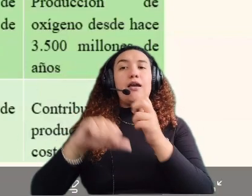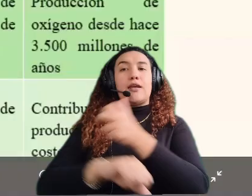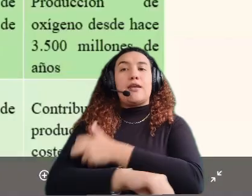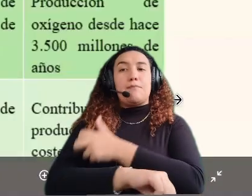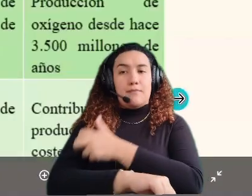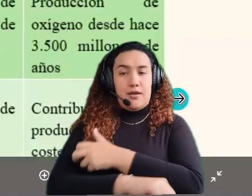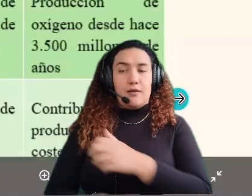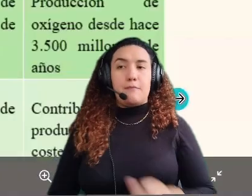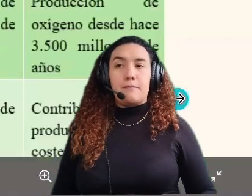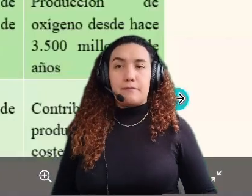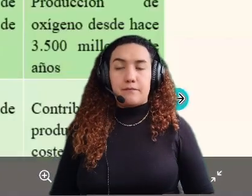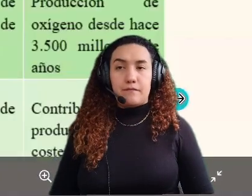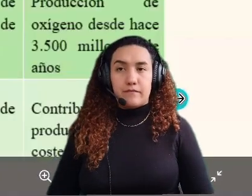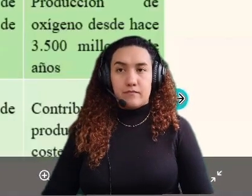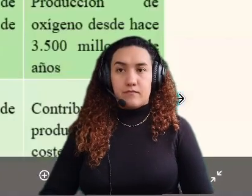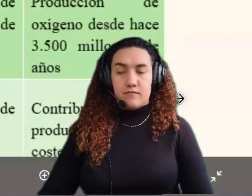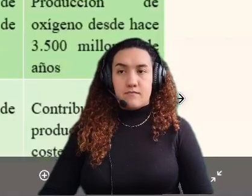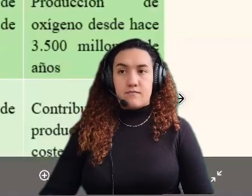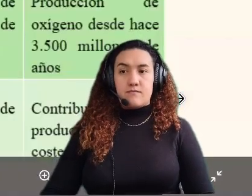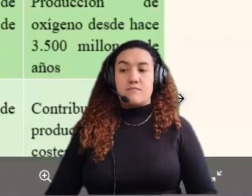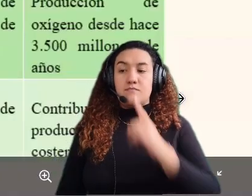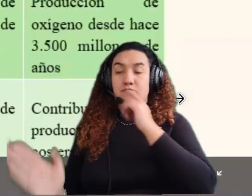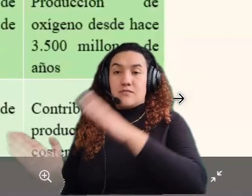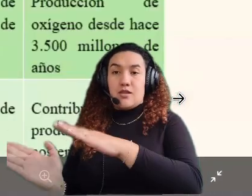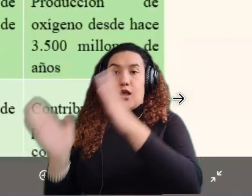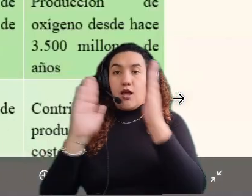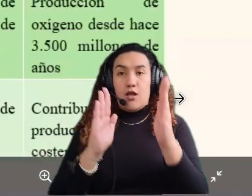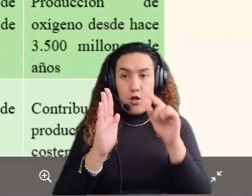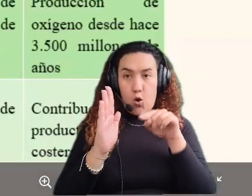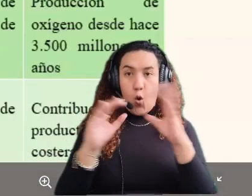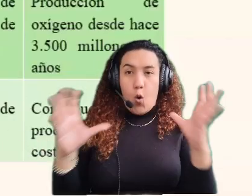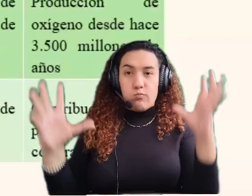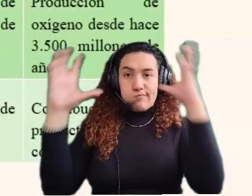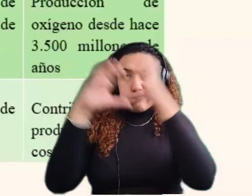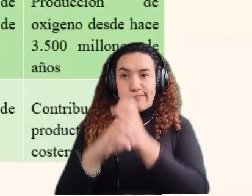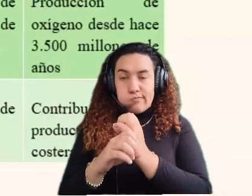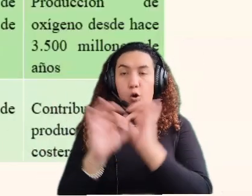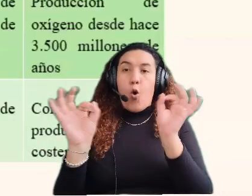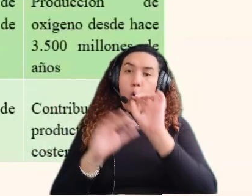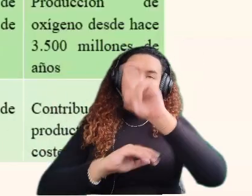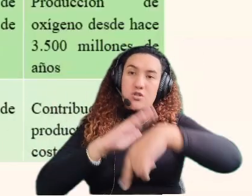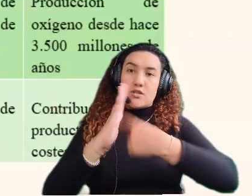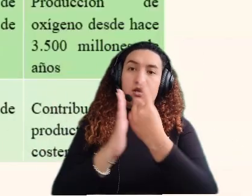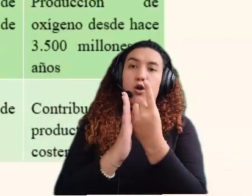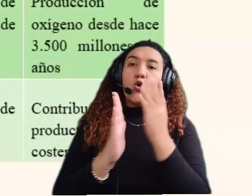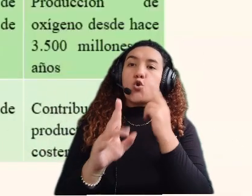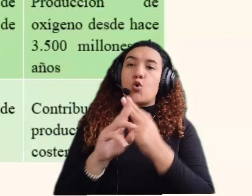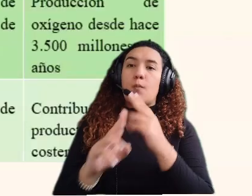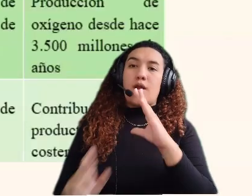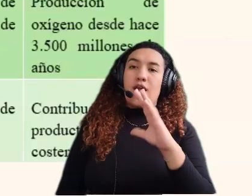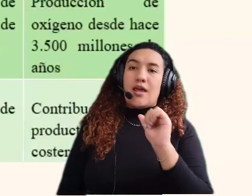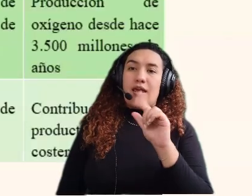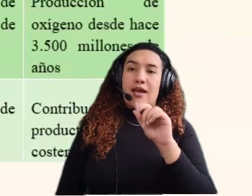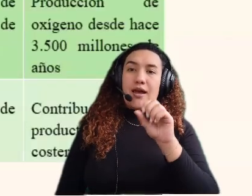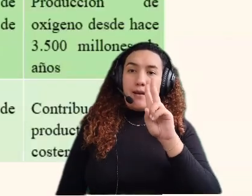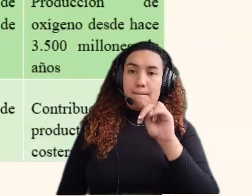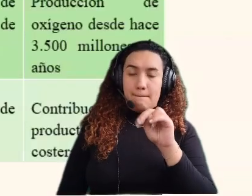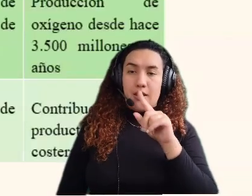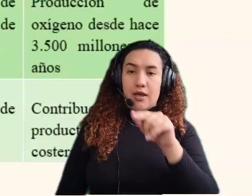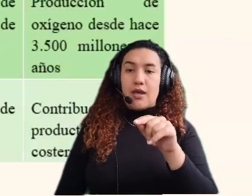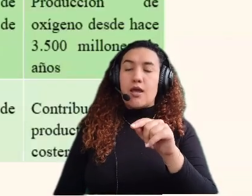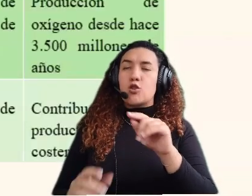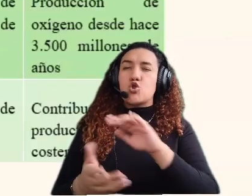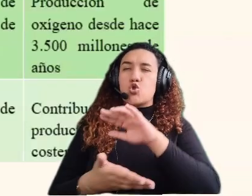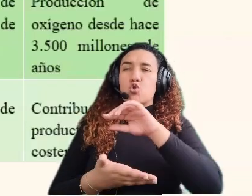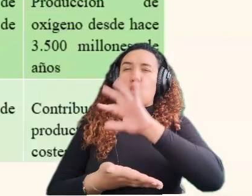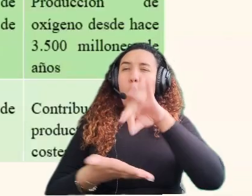que es el poder reductor. La fase oscura o ciclo de Calvin, que es la fijación del dióxido de carbono,